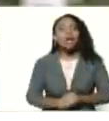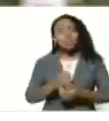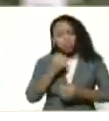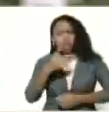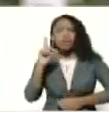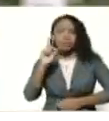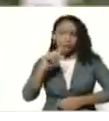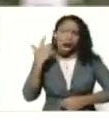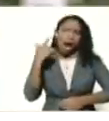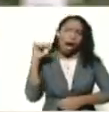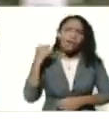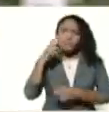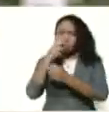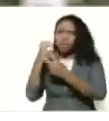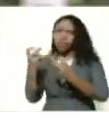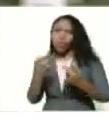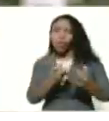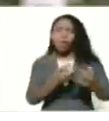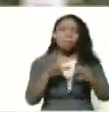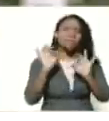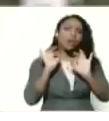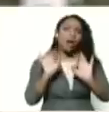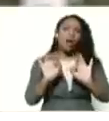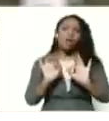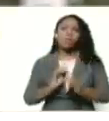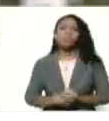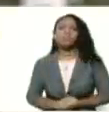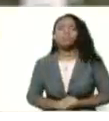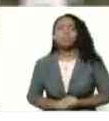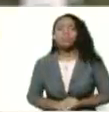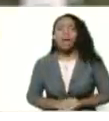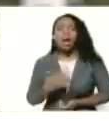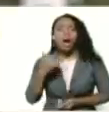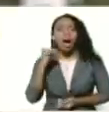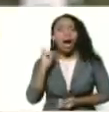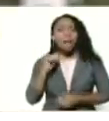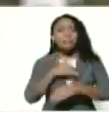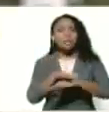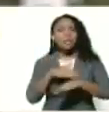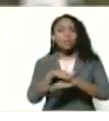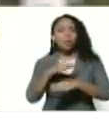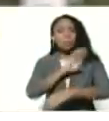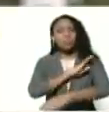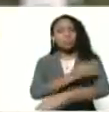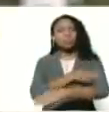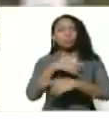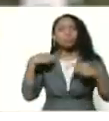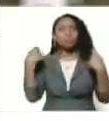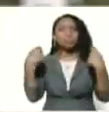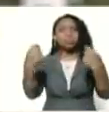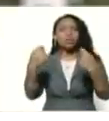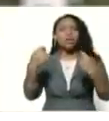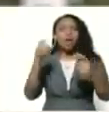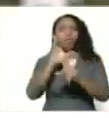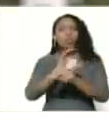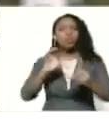tenemos invitados especiales. Está el ministro del Poder Popular para la